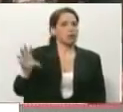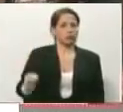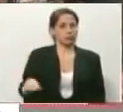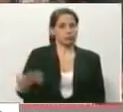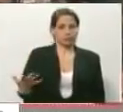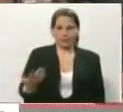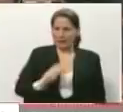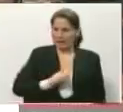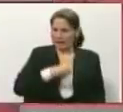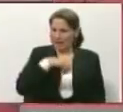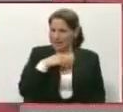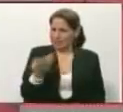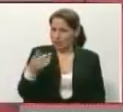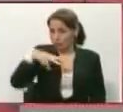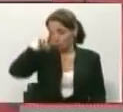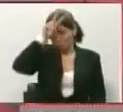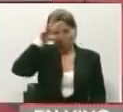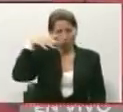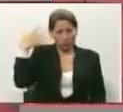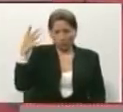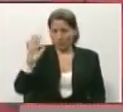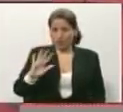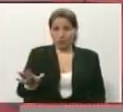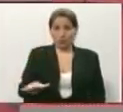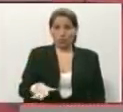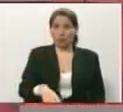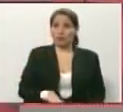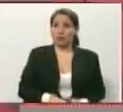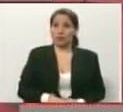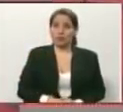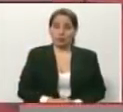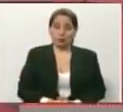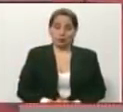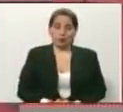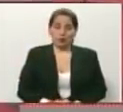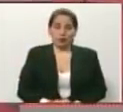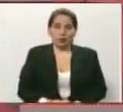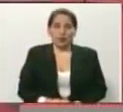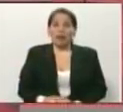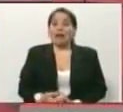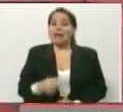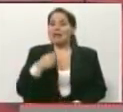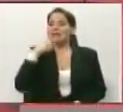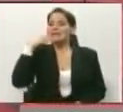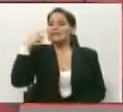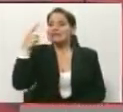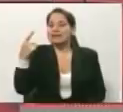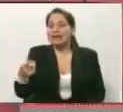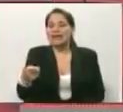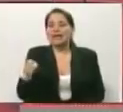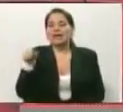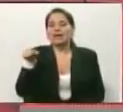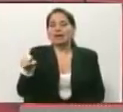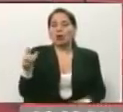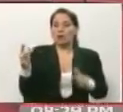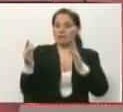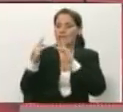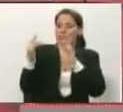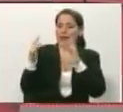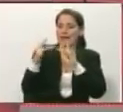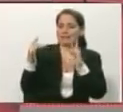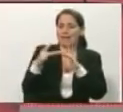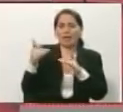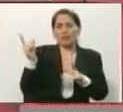Una cosa estúpida, ¿vale? Es una cosa estúpida. Le dijeron a ellos que los tenían contactados y es mentira.